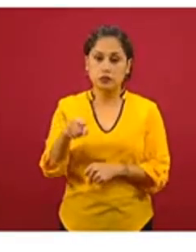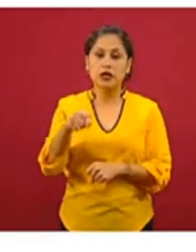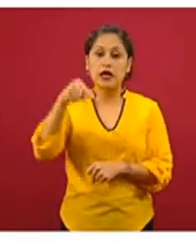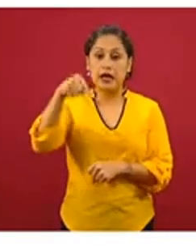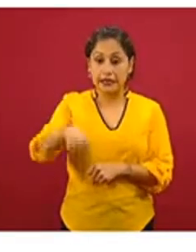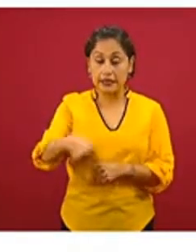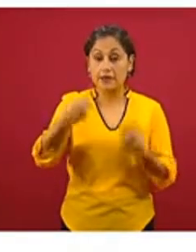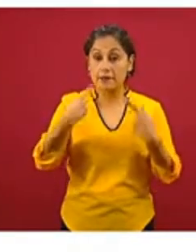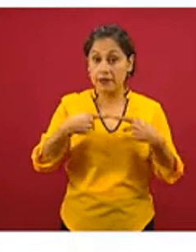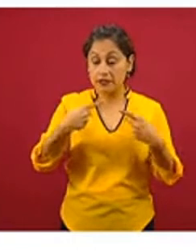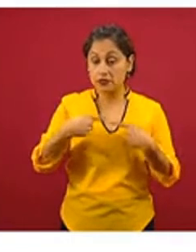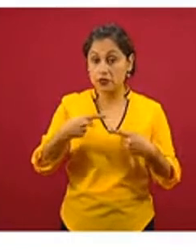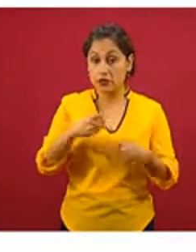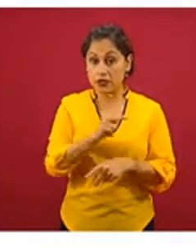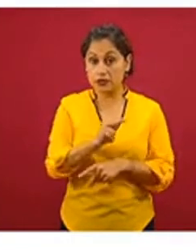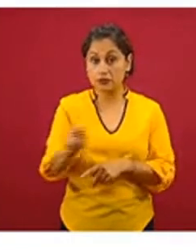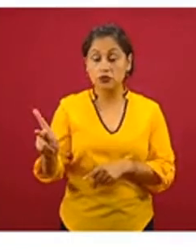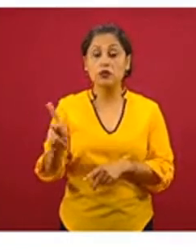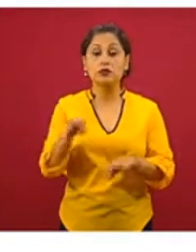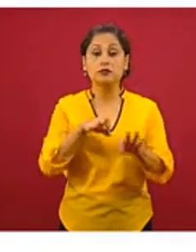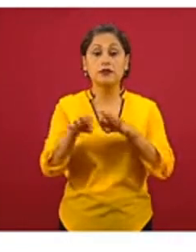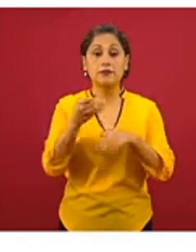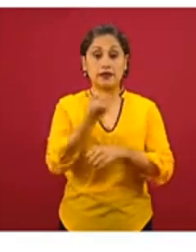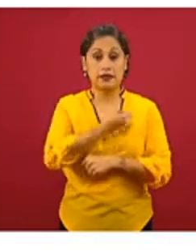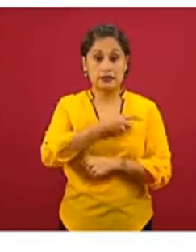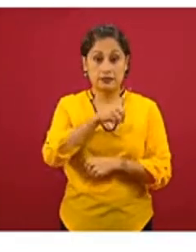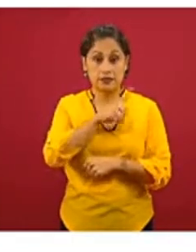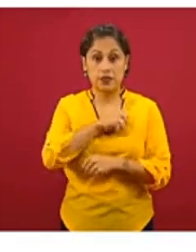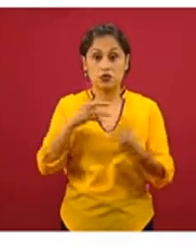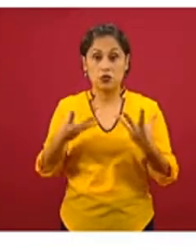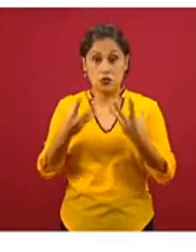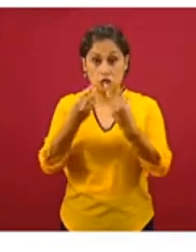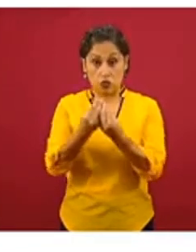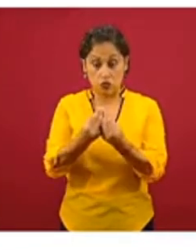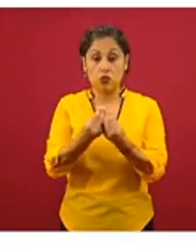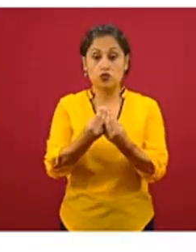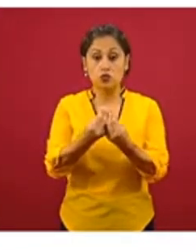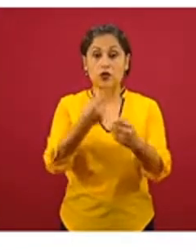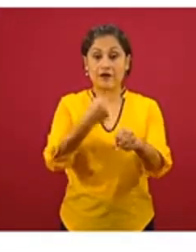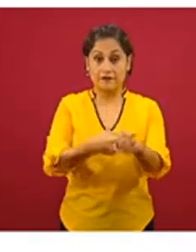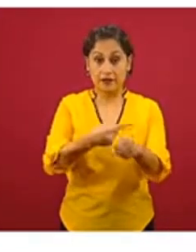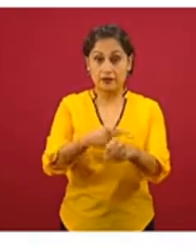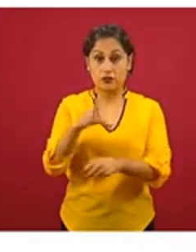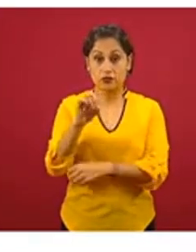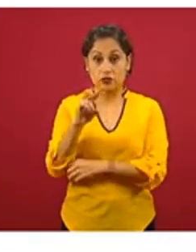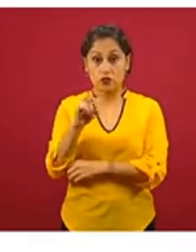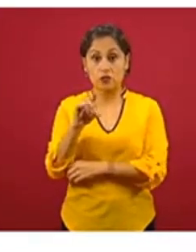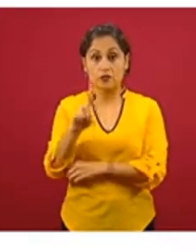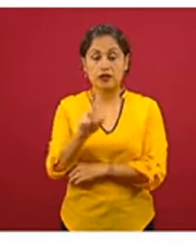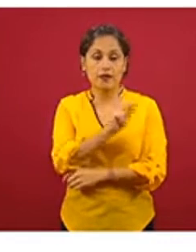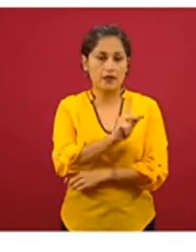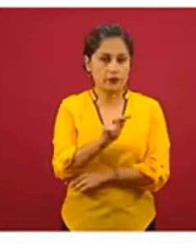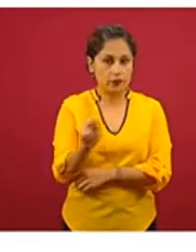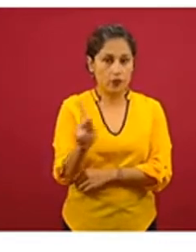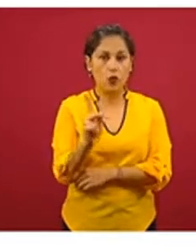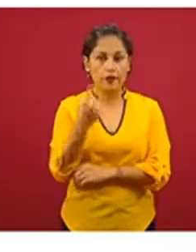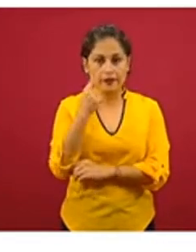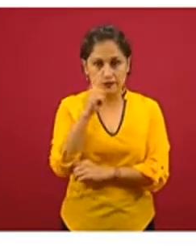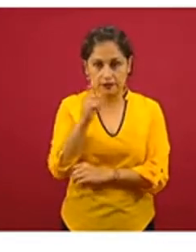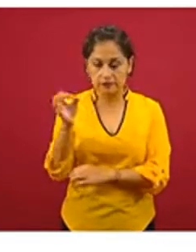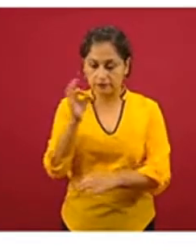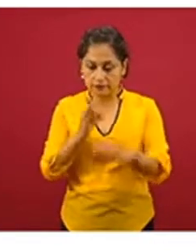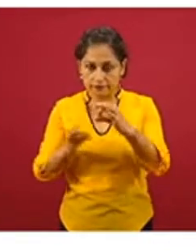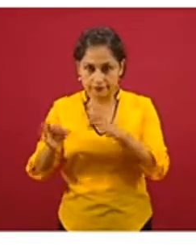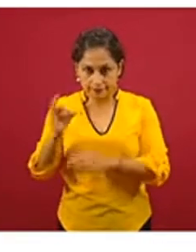está involucrada en la atención de la epidemia en México. Se tienen lineamientos especiales para estas otras áreas